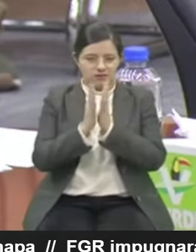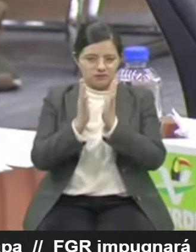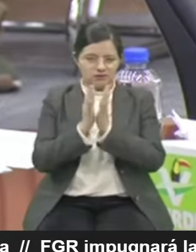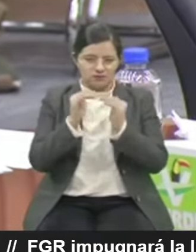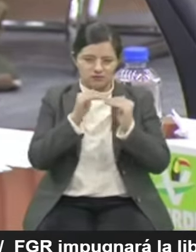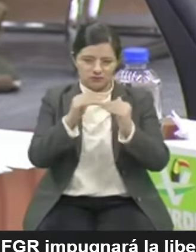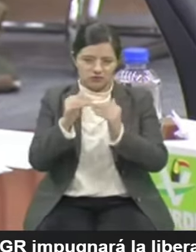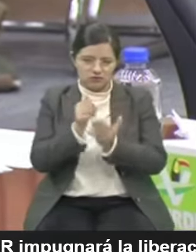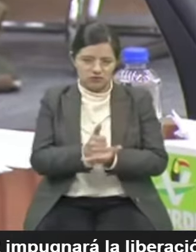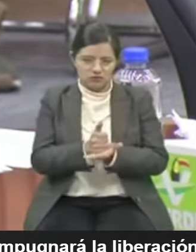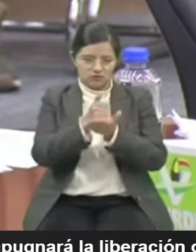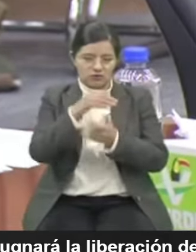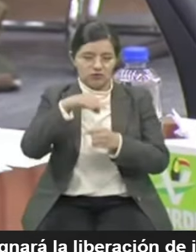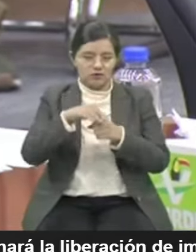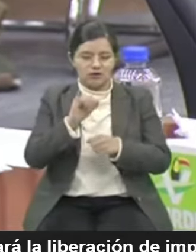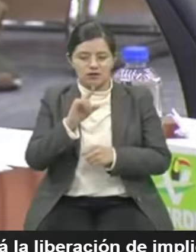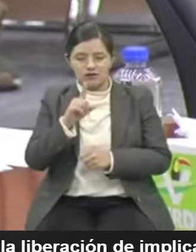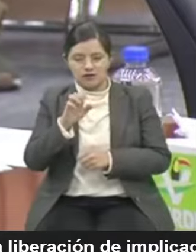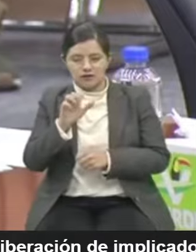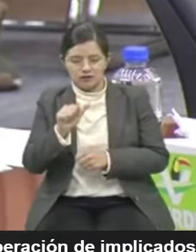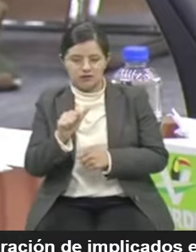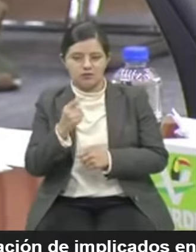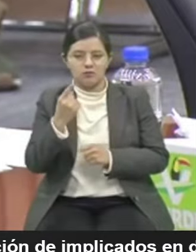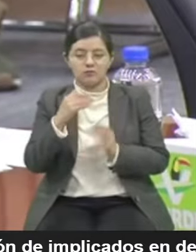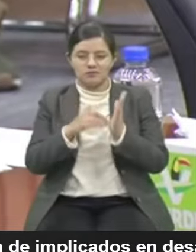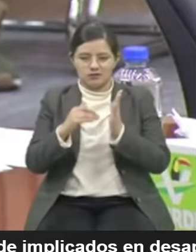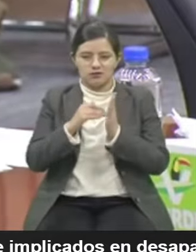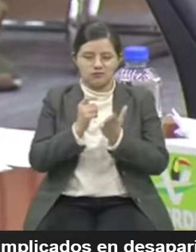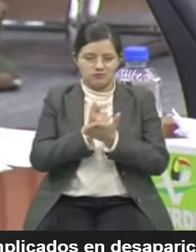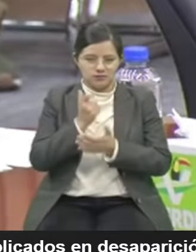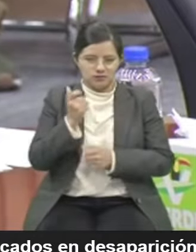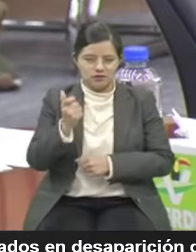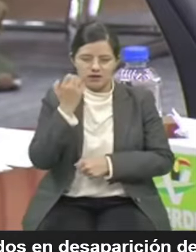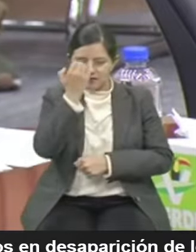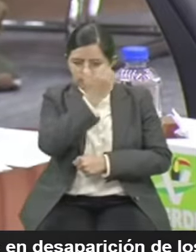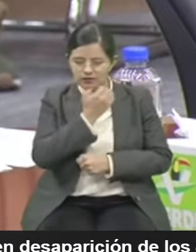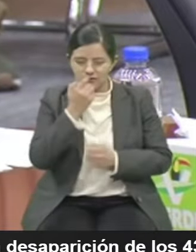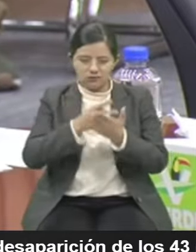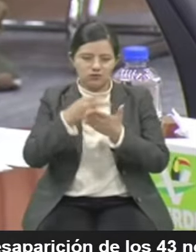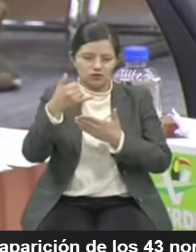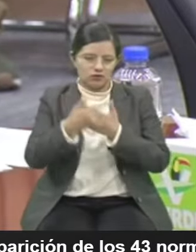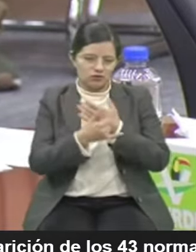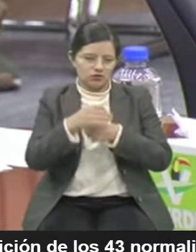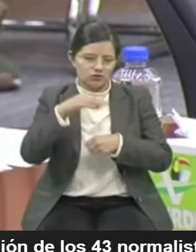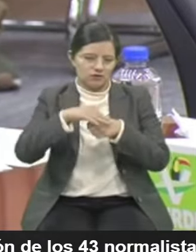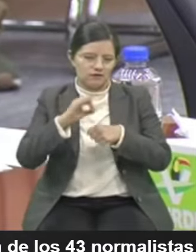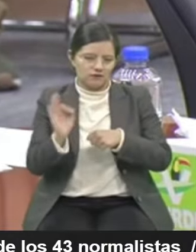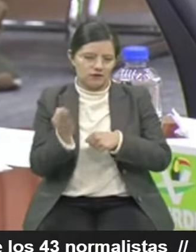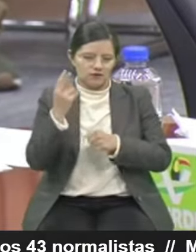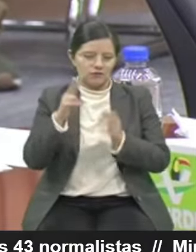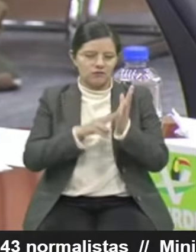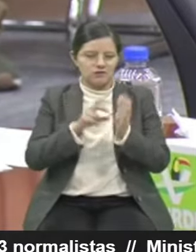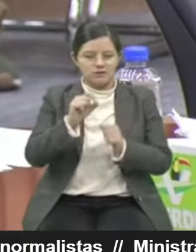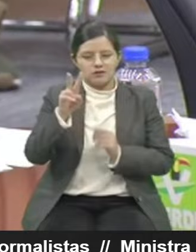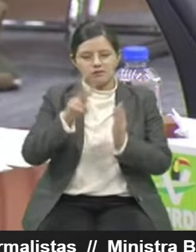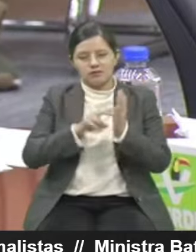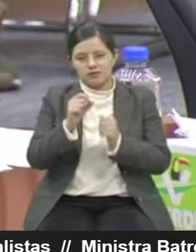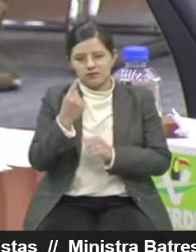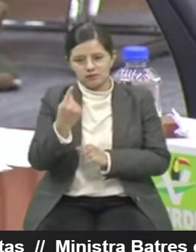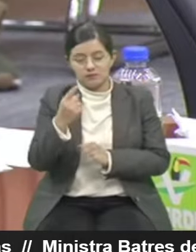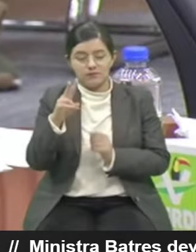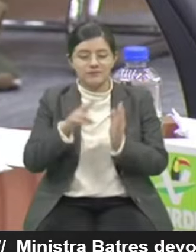asistencia electoral idea 1 millón de pesos análisis del proyecto electoral Federal 20202021